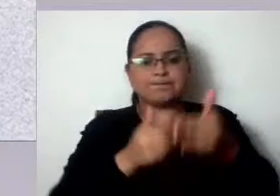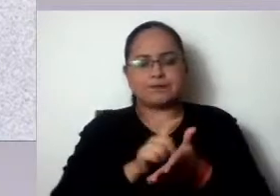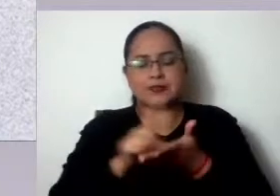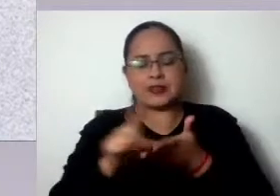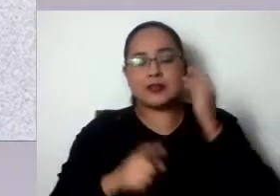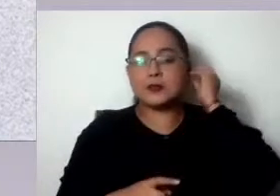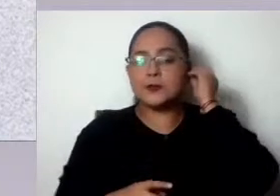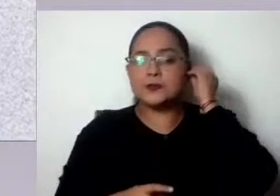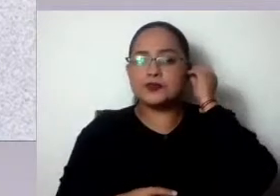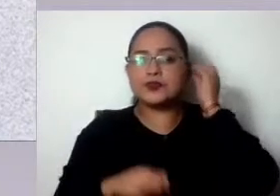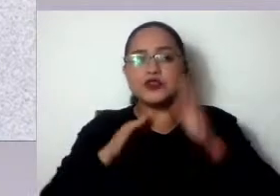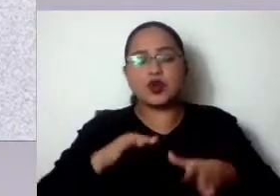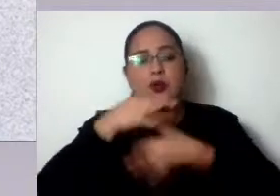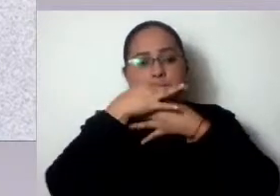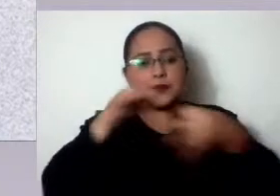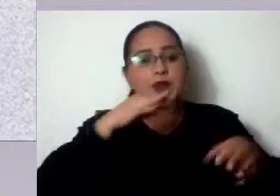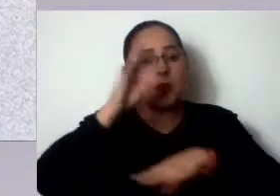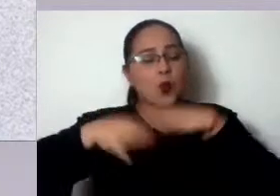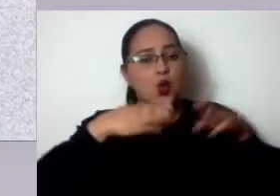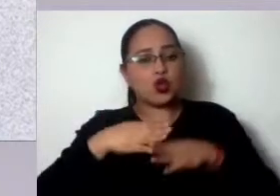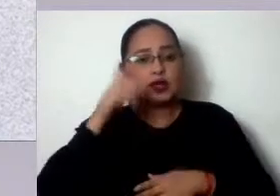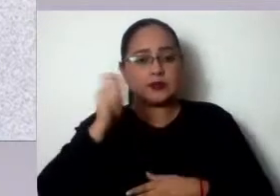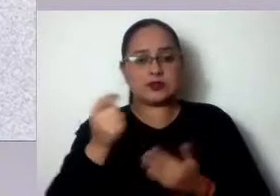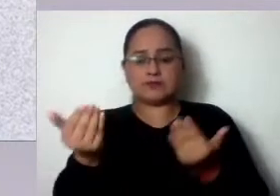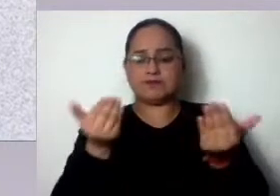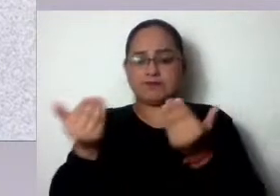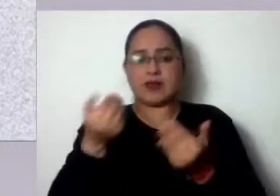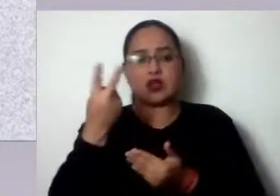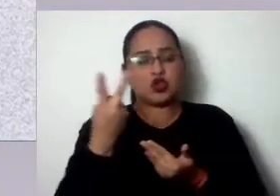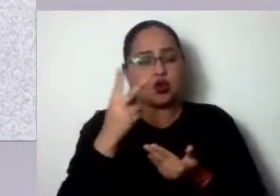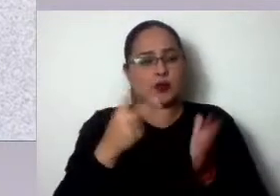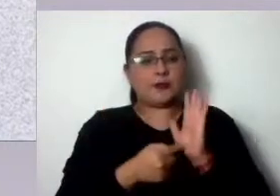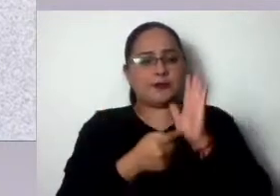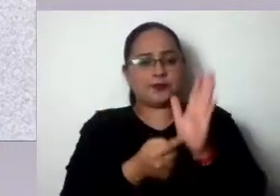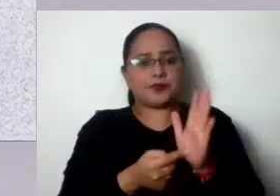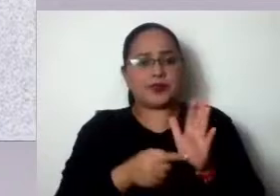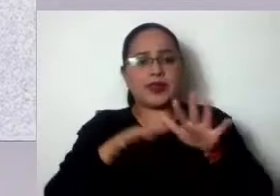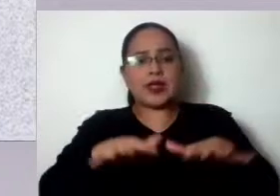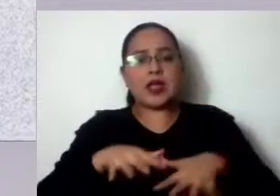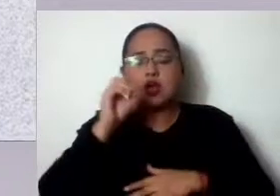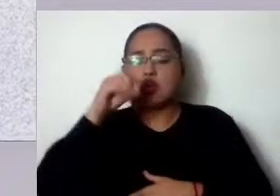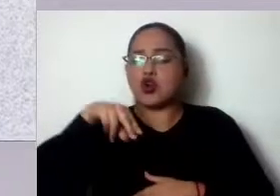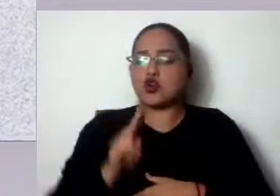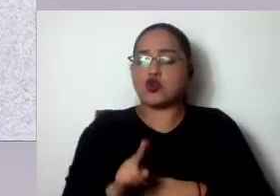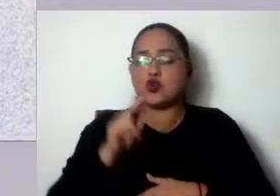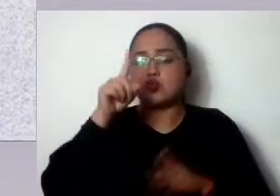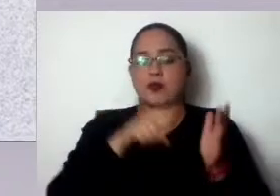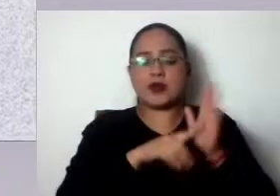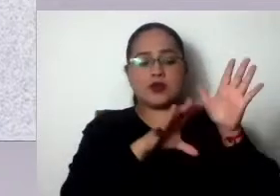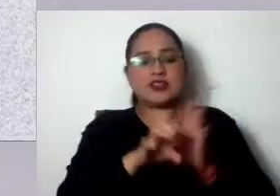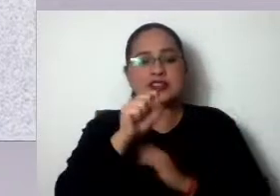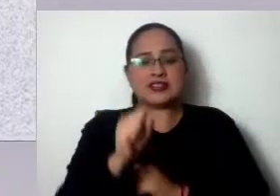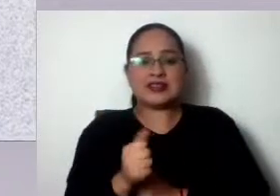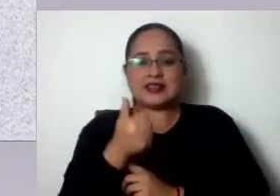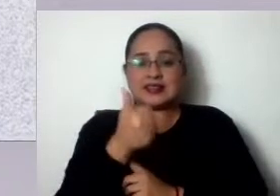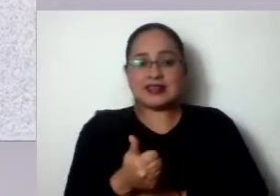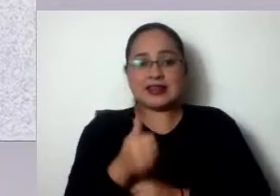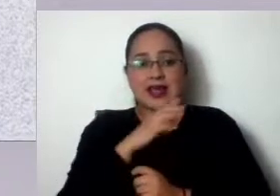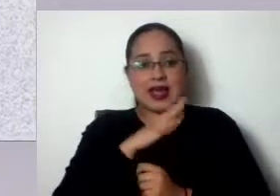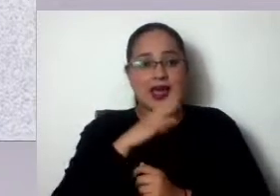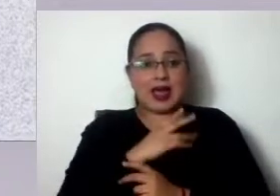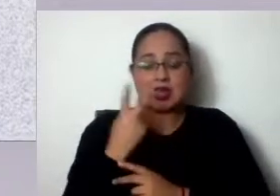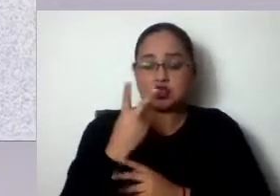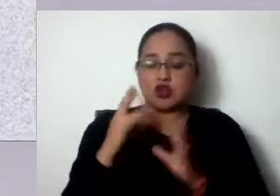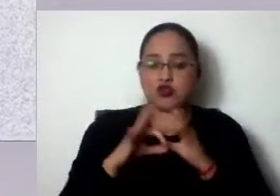en efecto anunciado unos y otros la asamblea general de las naciones unidas en 1966 adoptó dos